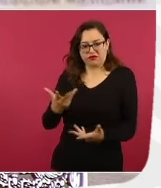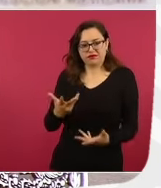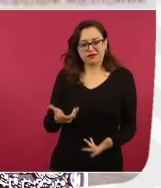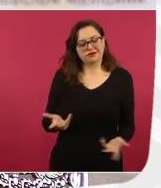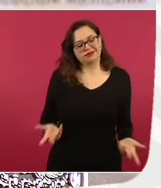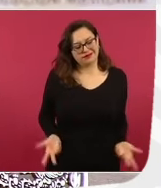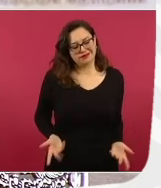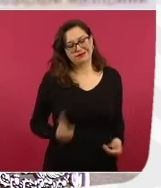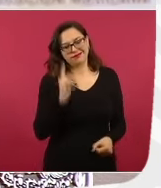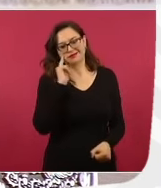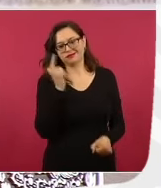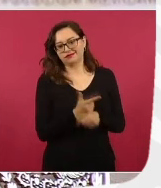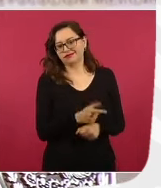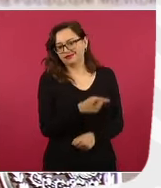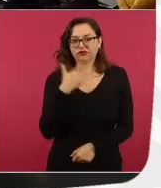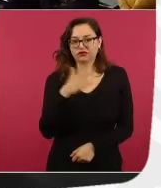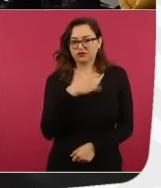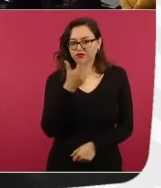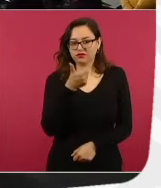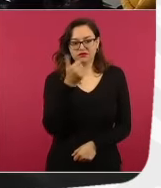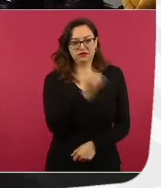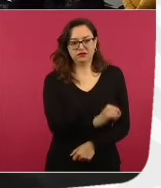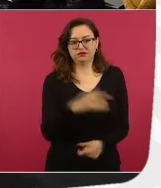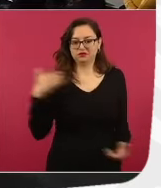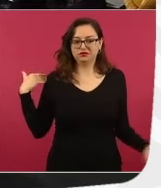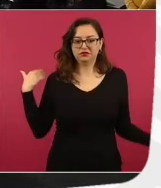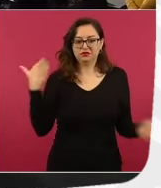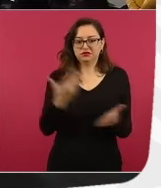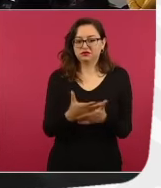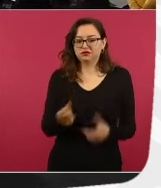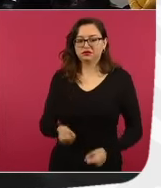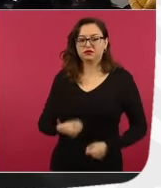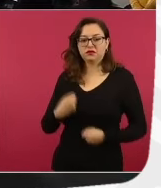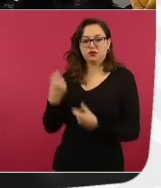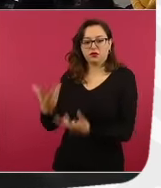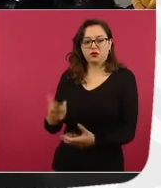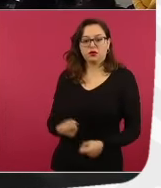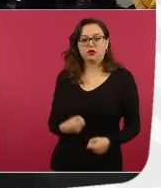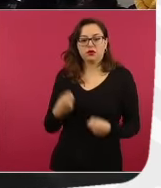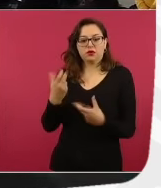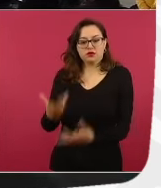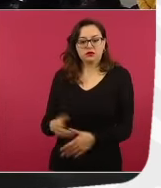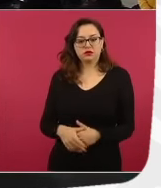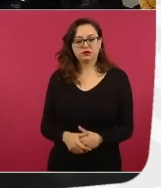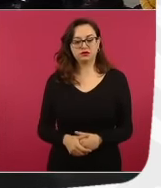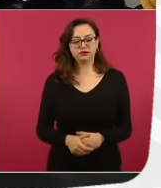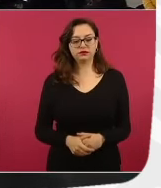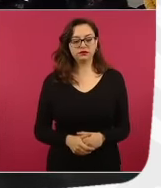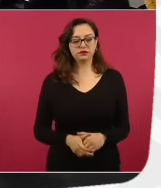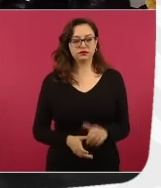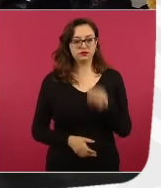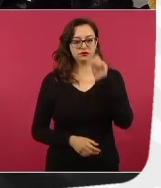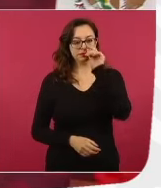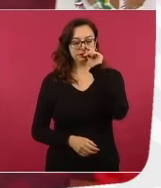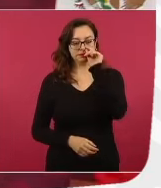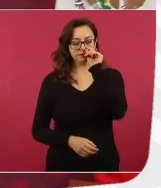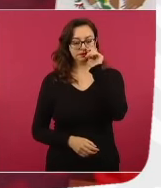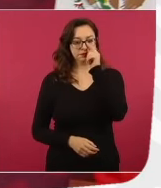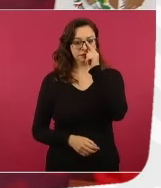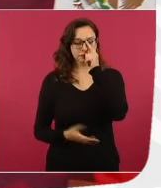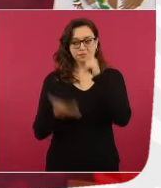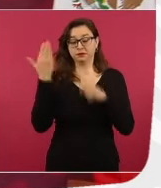realmente sienten están sacando lo que ocultaba